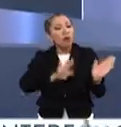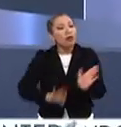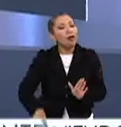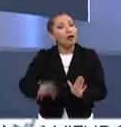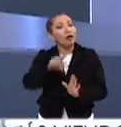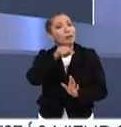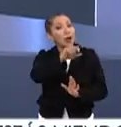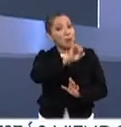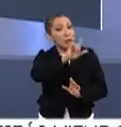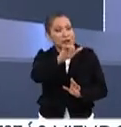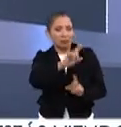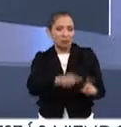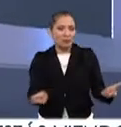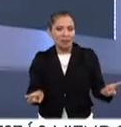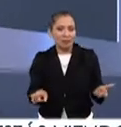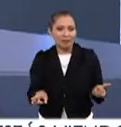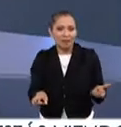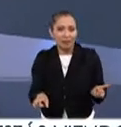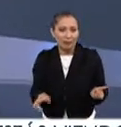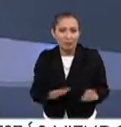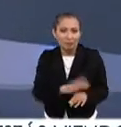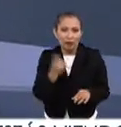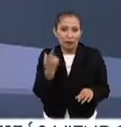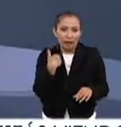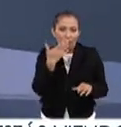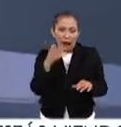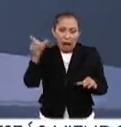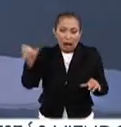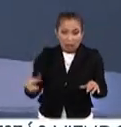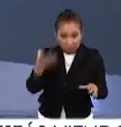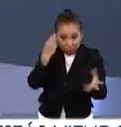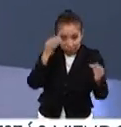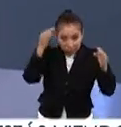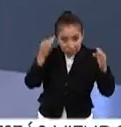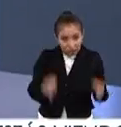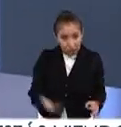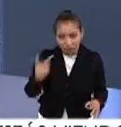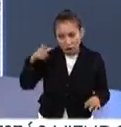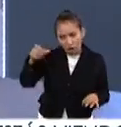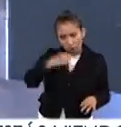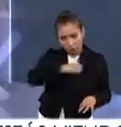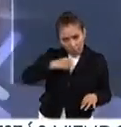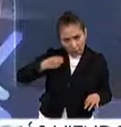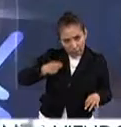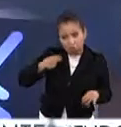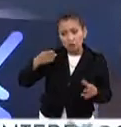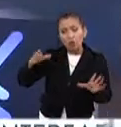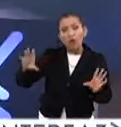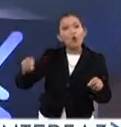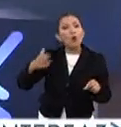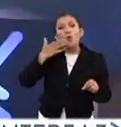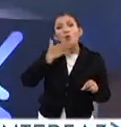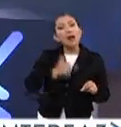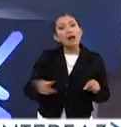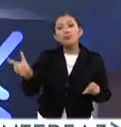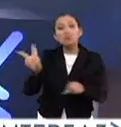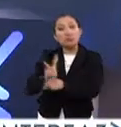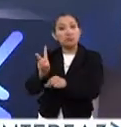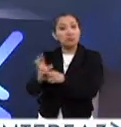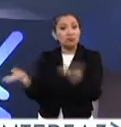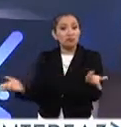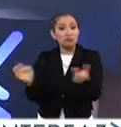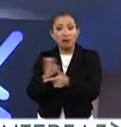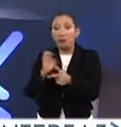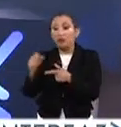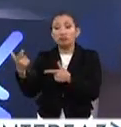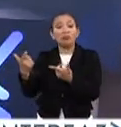puede ser, pero profesionalmente no lo es. ¿Por qué? Porque no tiene la formación, no tiene el compromiso, no tiene una supervisión. Por lo